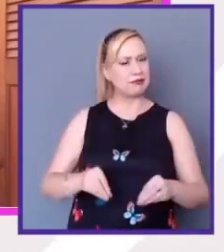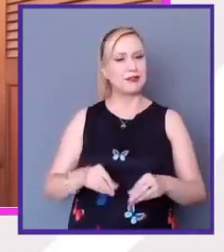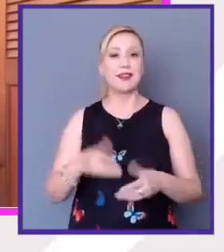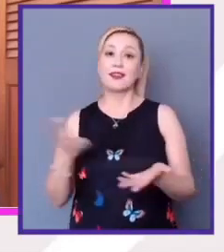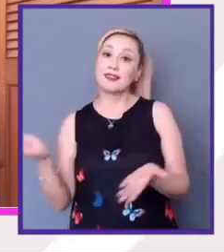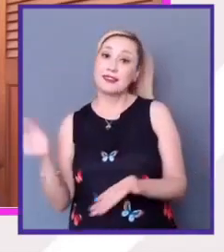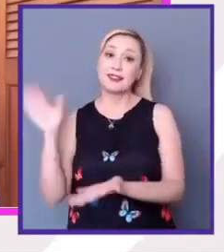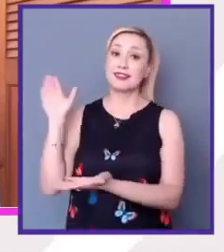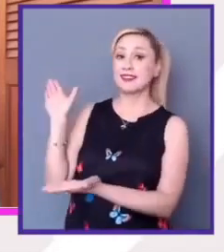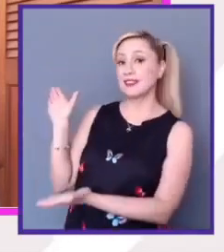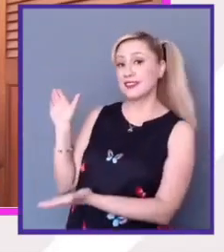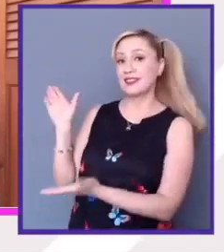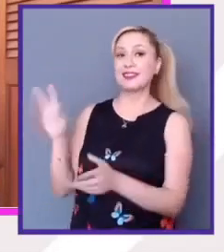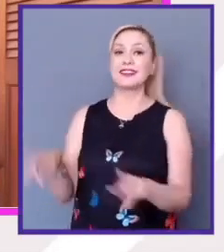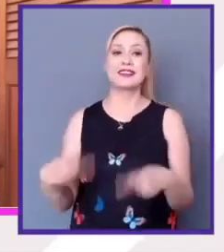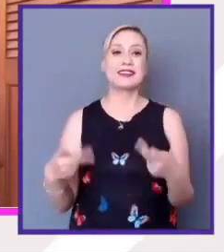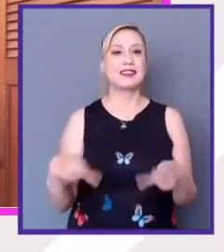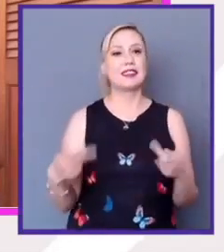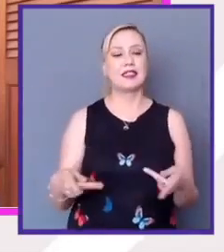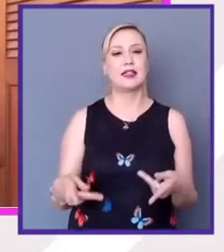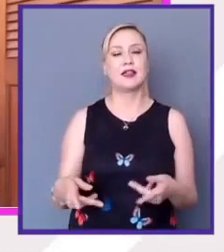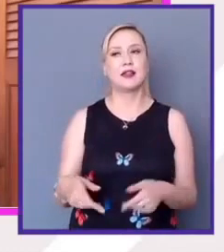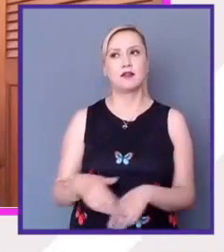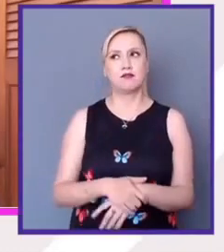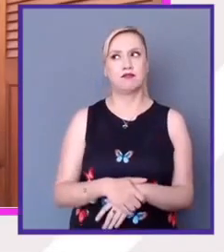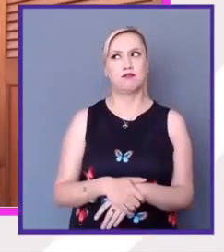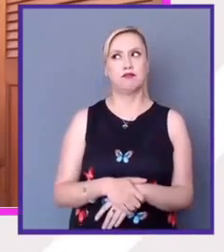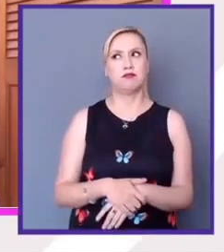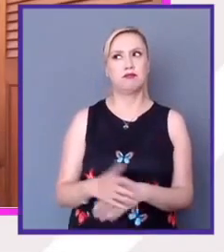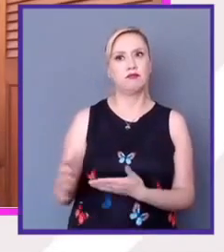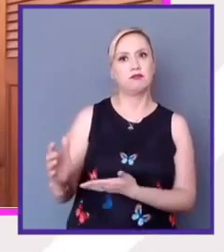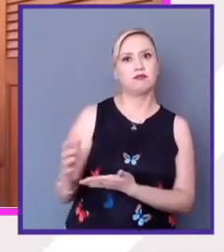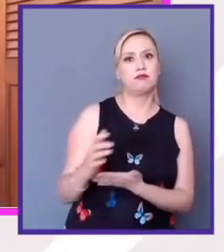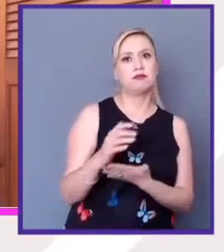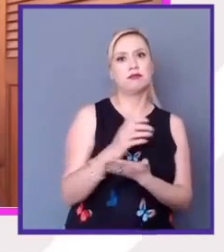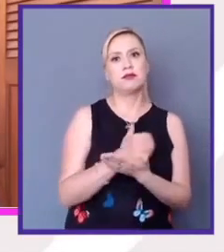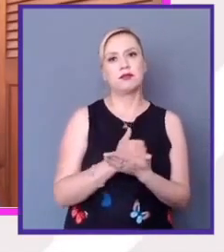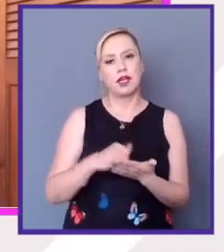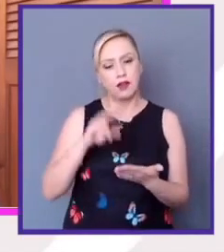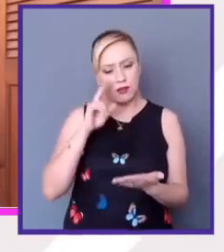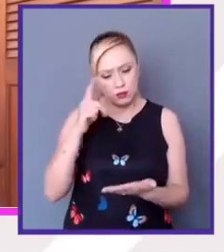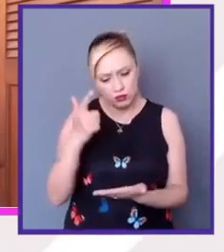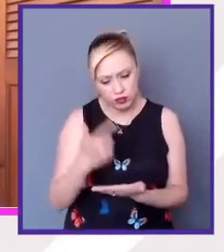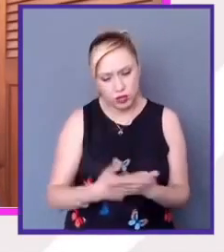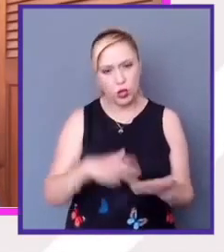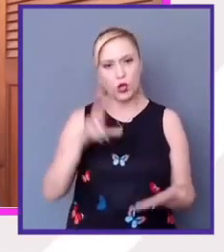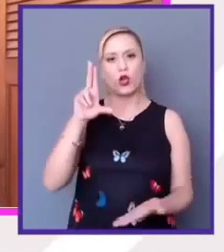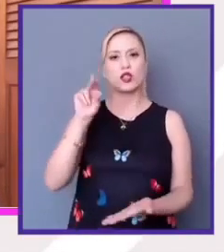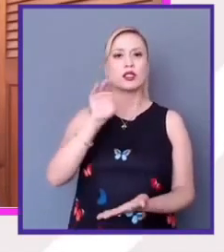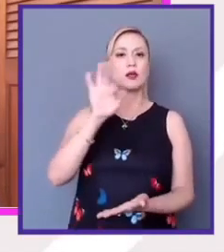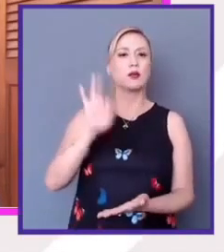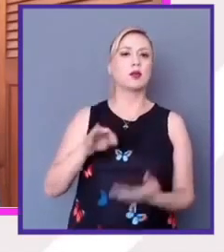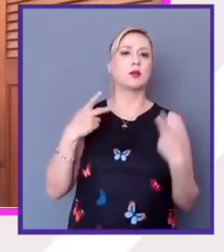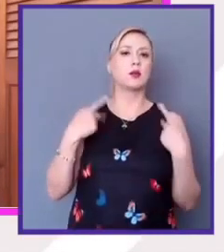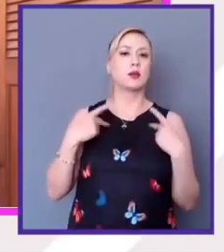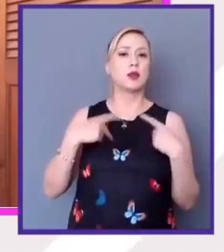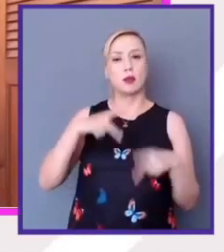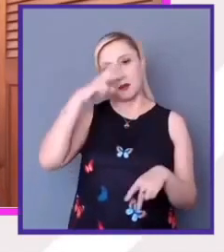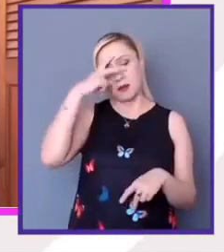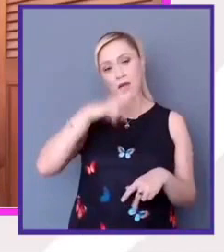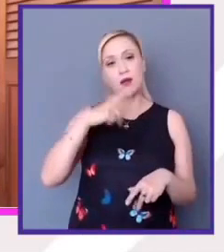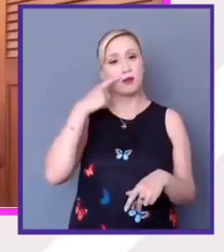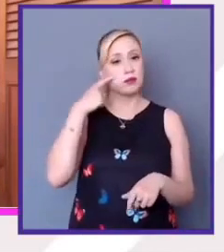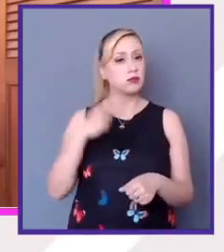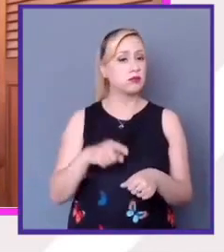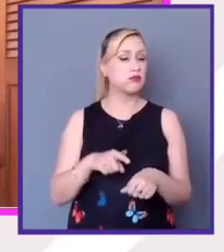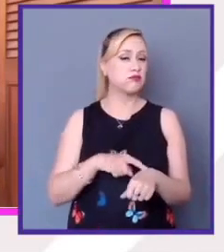los productos. Y si nos vamos a las cifras, pues también si el 80% de las personas en México somos personas racializadas, pues la idea